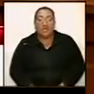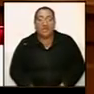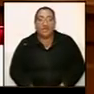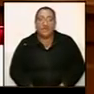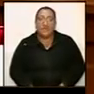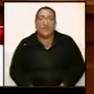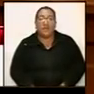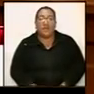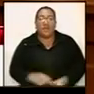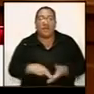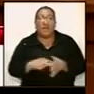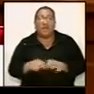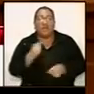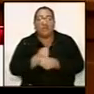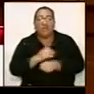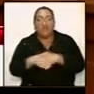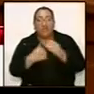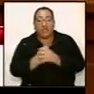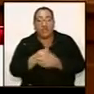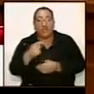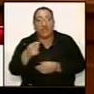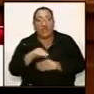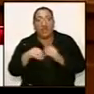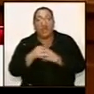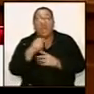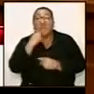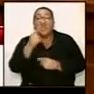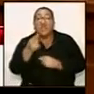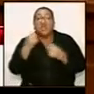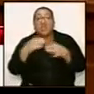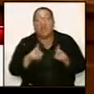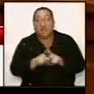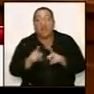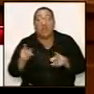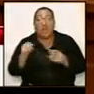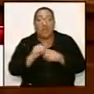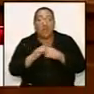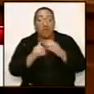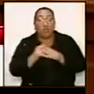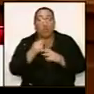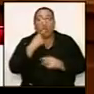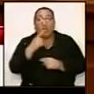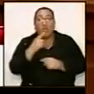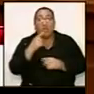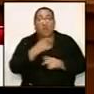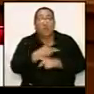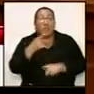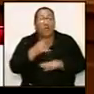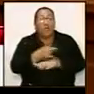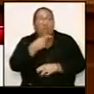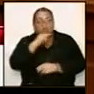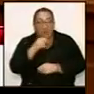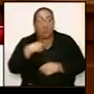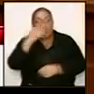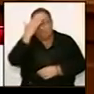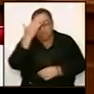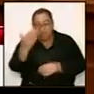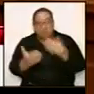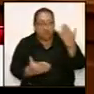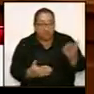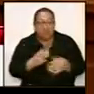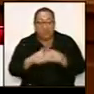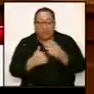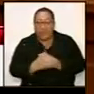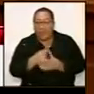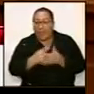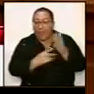ello no es necesario jugar tanto con la semántica. En relación a la violencia contra la mujer, saludo las propuestas